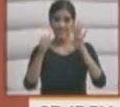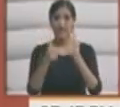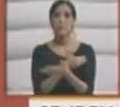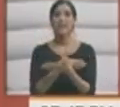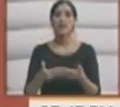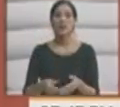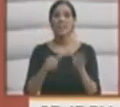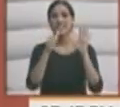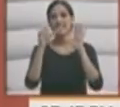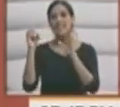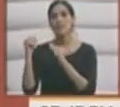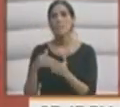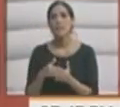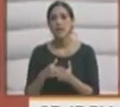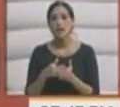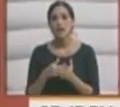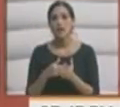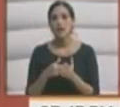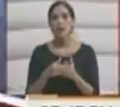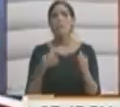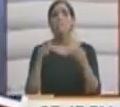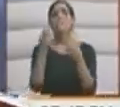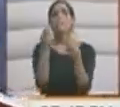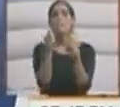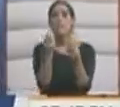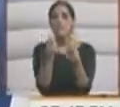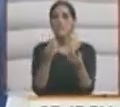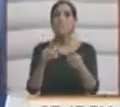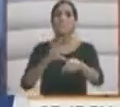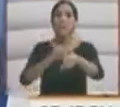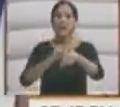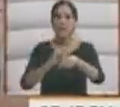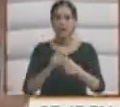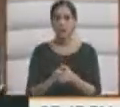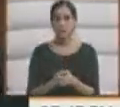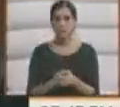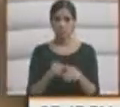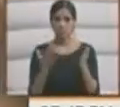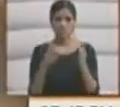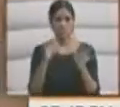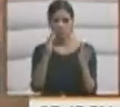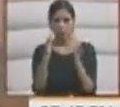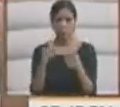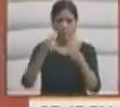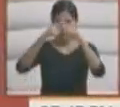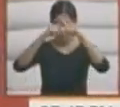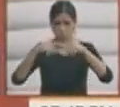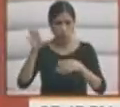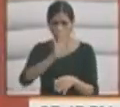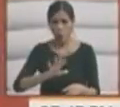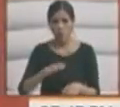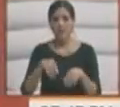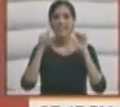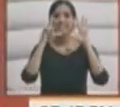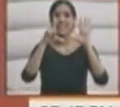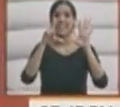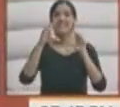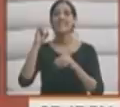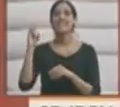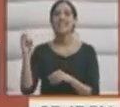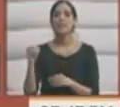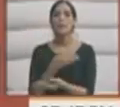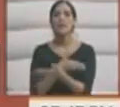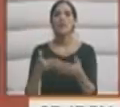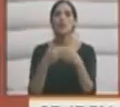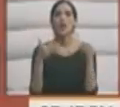336,600,000 por concepto de consultas médicas. Ya estamos cerca de los 700 millones de dólares cada año